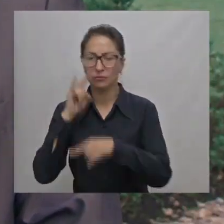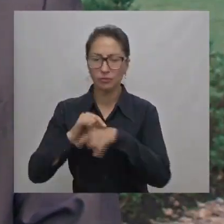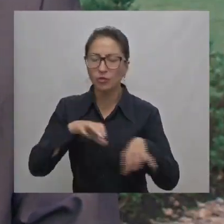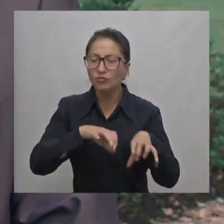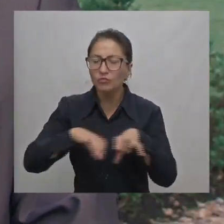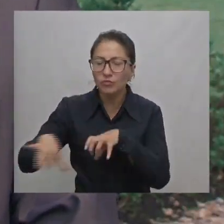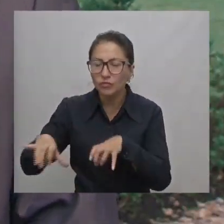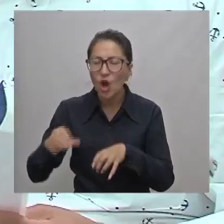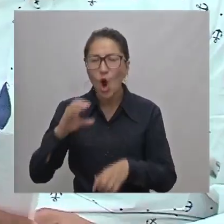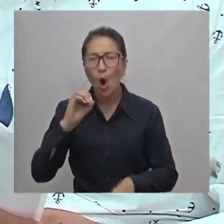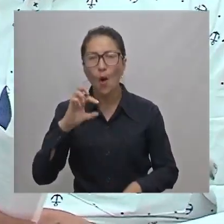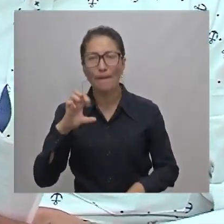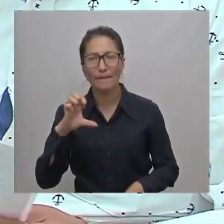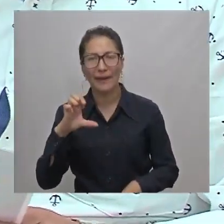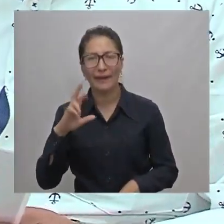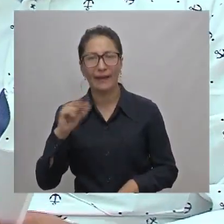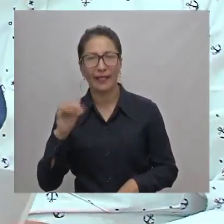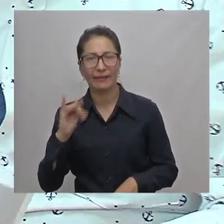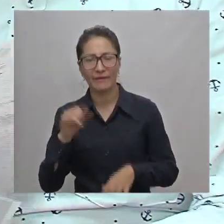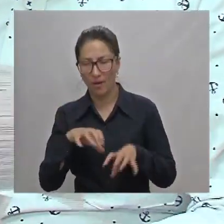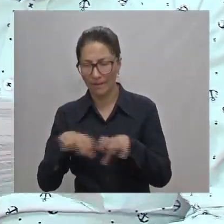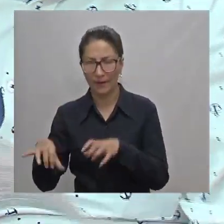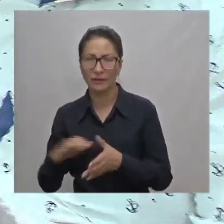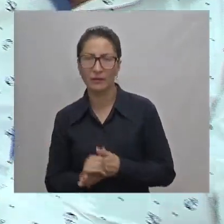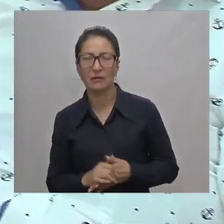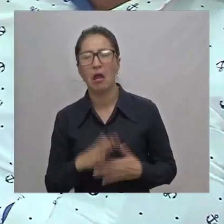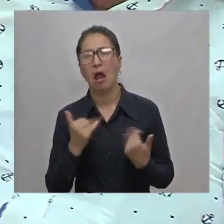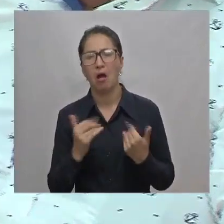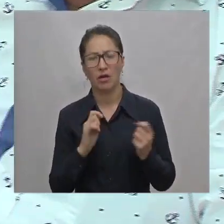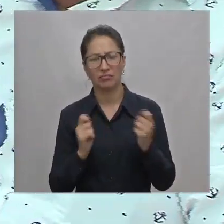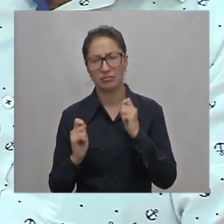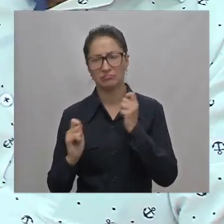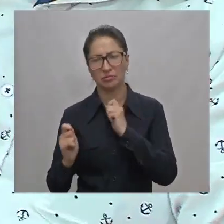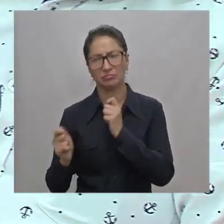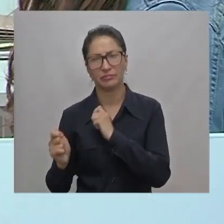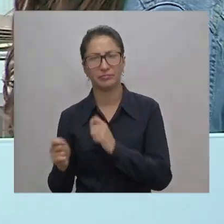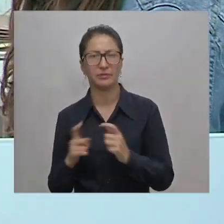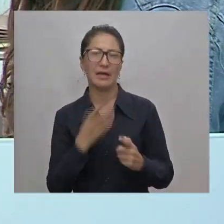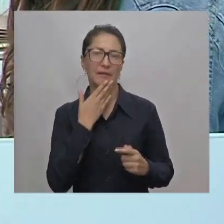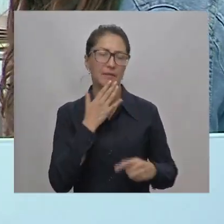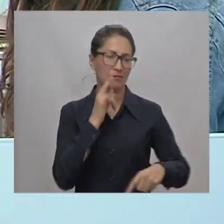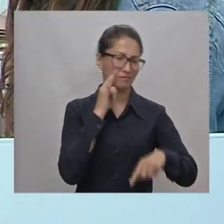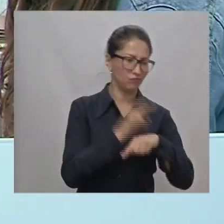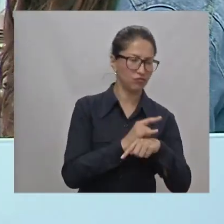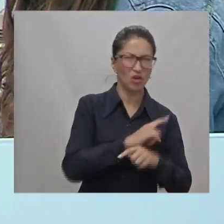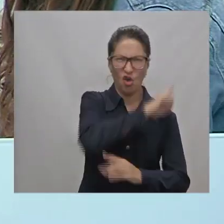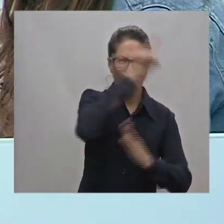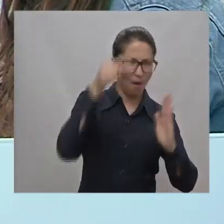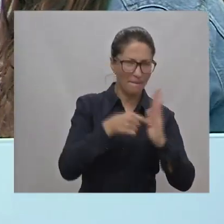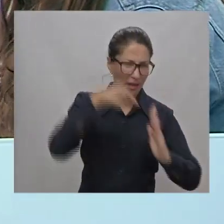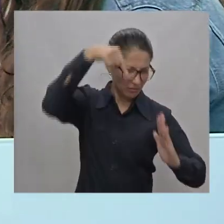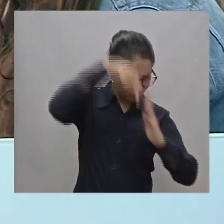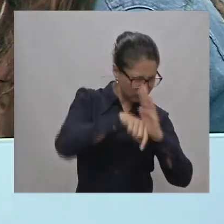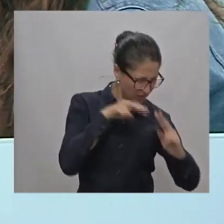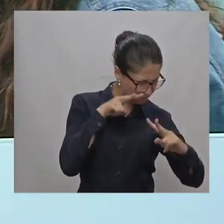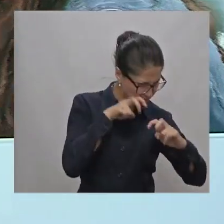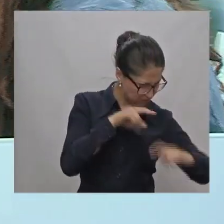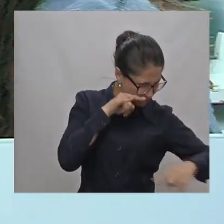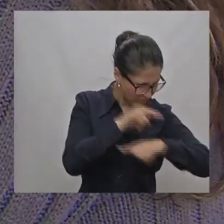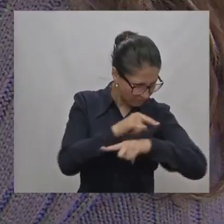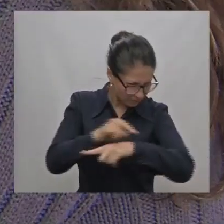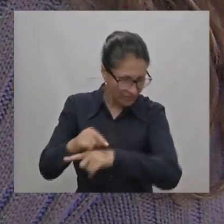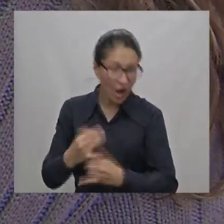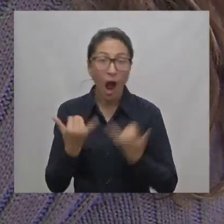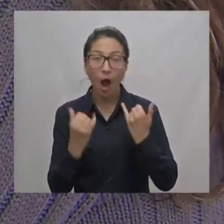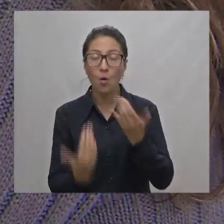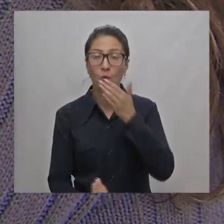la auditoría operativa y hoy a día hemos pasado por distintas etapas de la auditoría, desde pasar a la auditoría integral y volver hoy